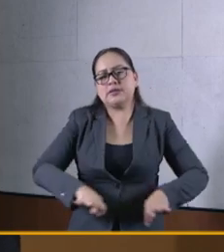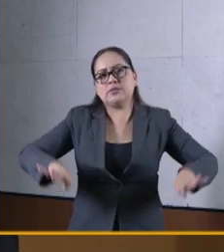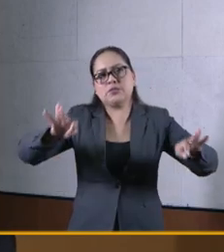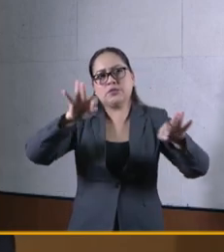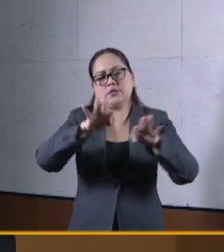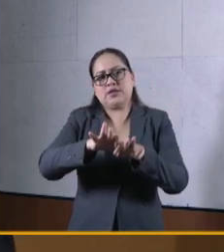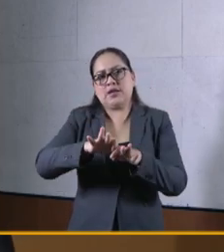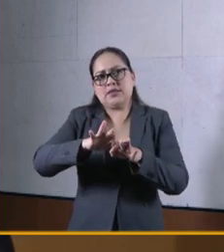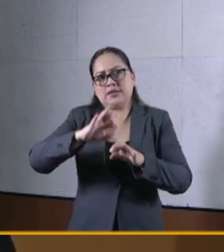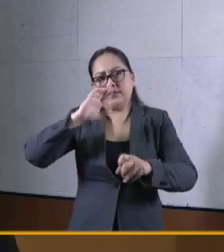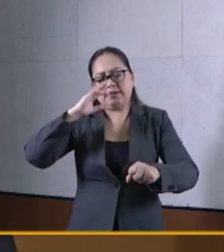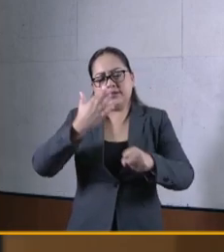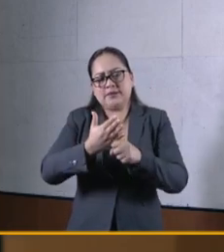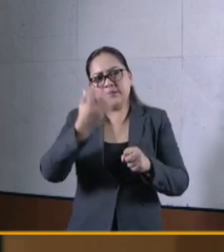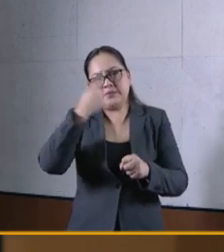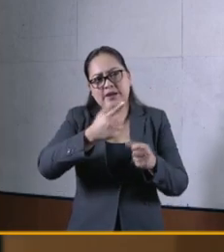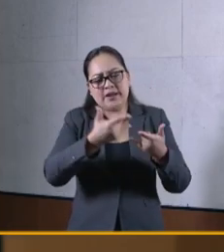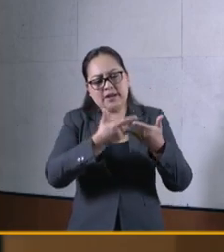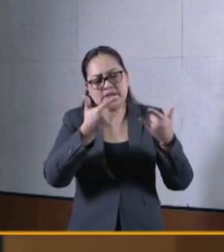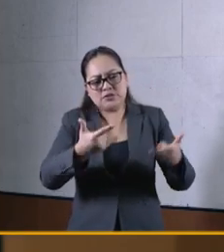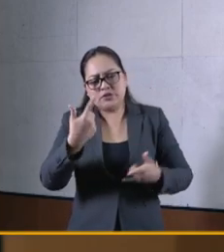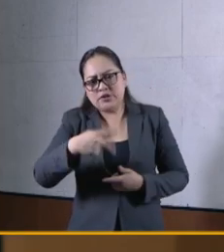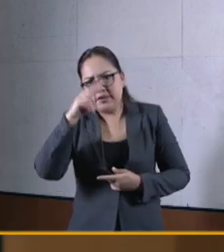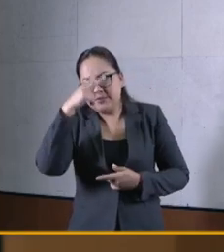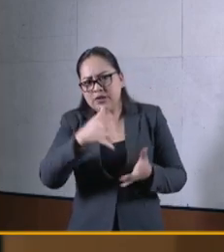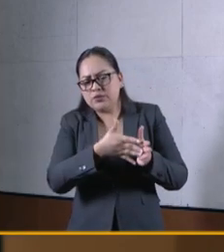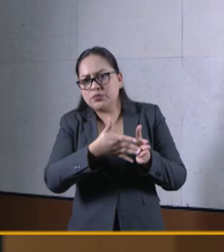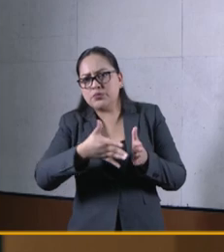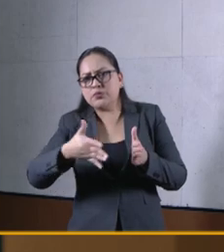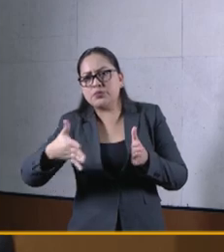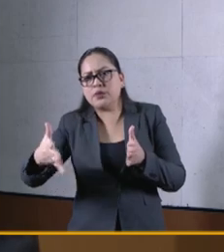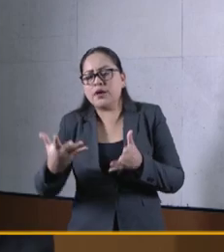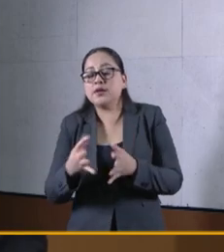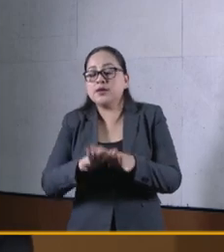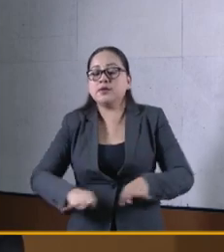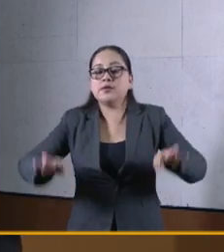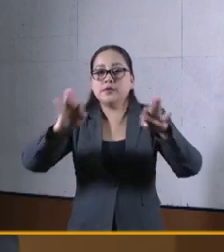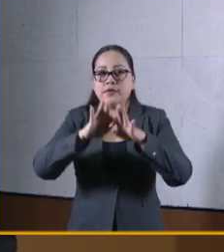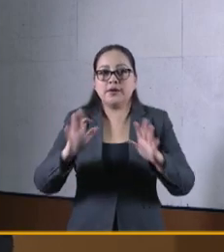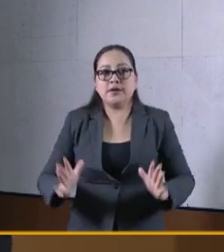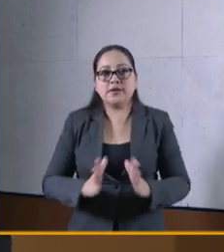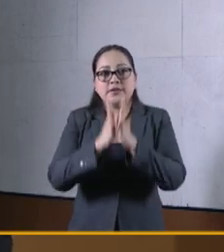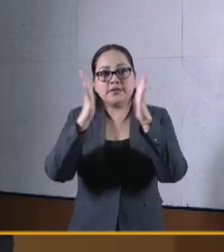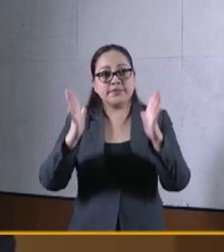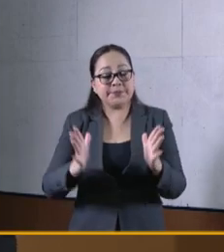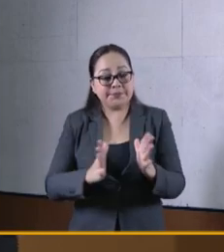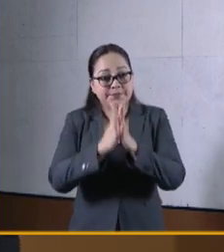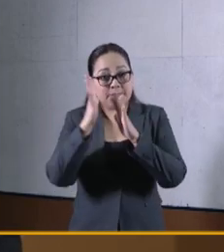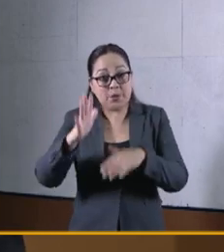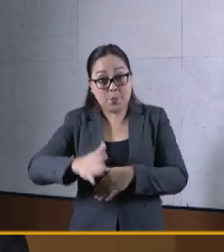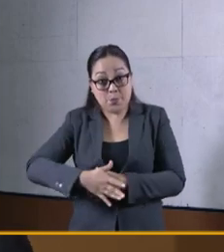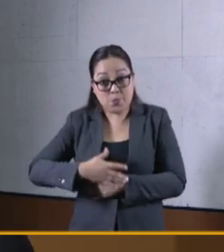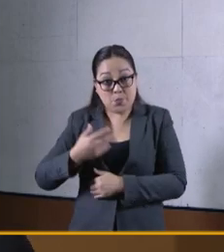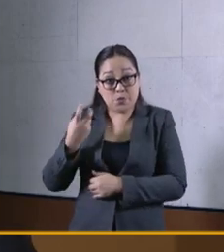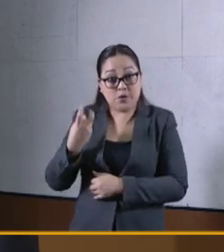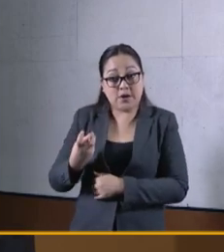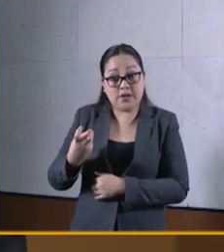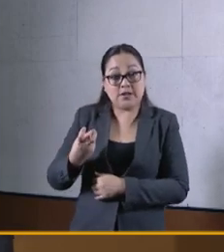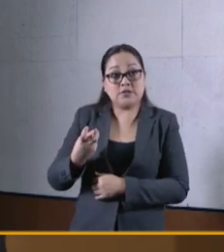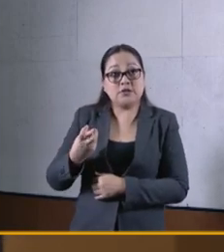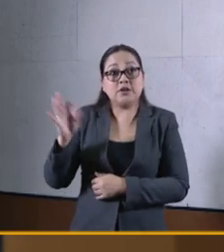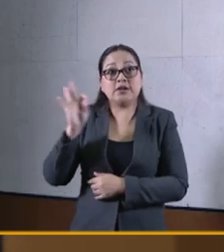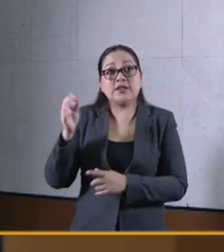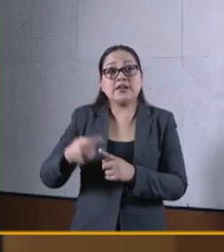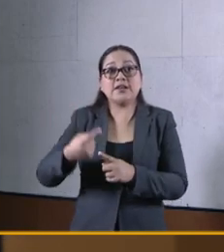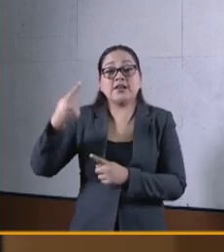en la evolución de nuestro país por eso cuando los unamitas